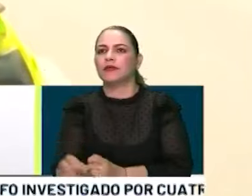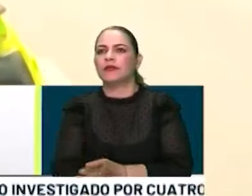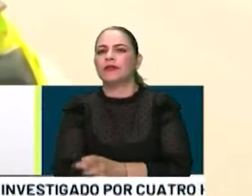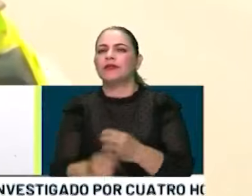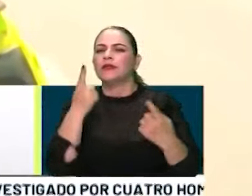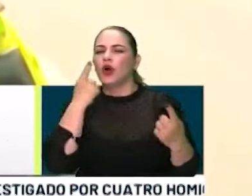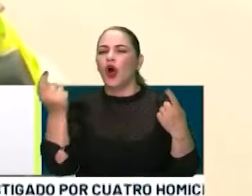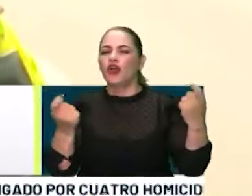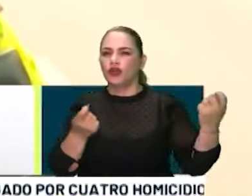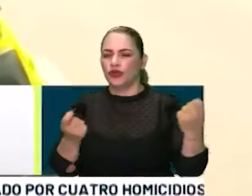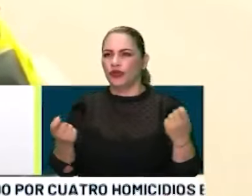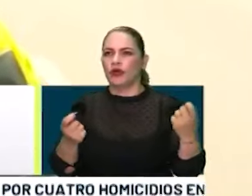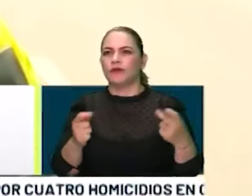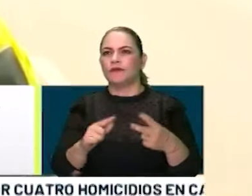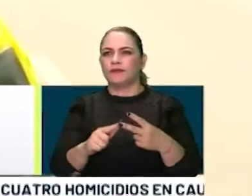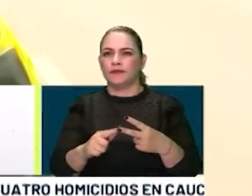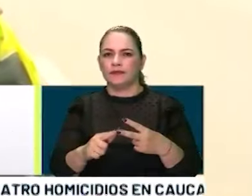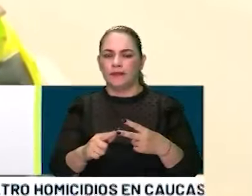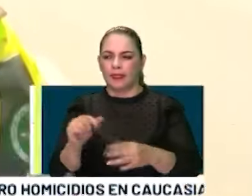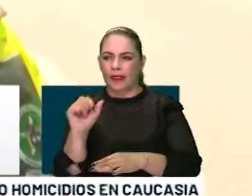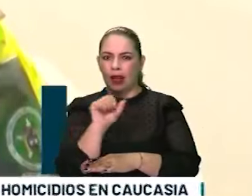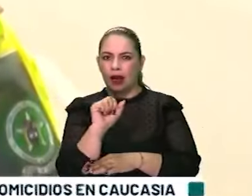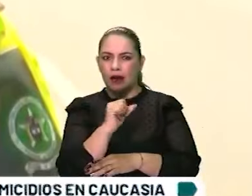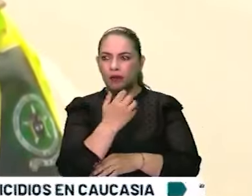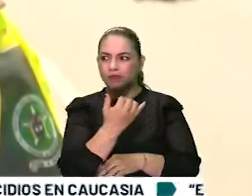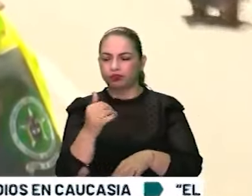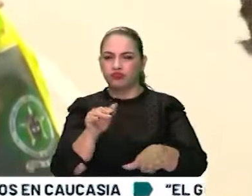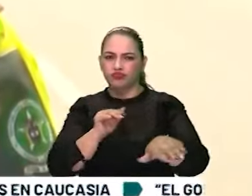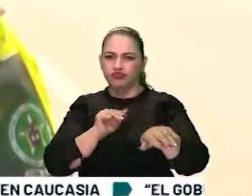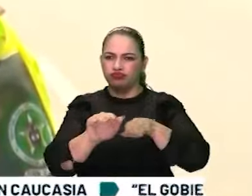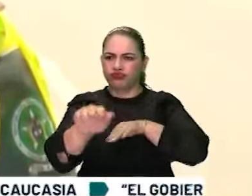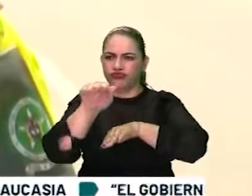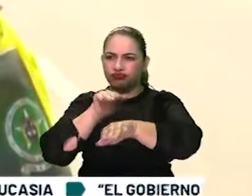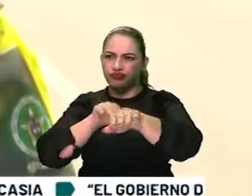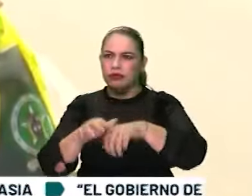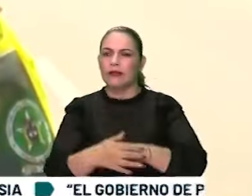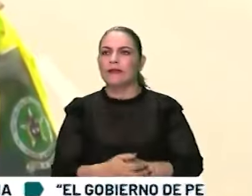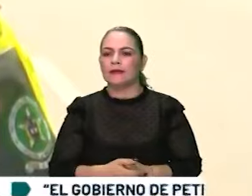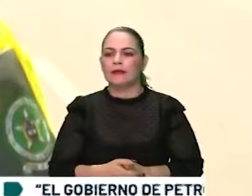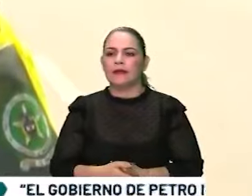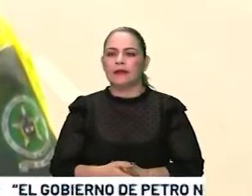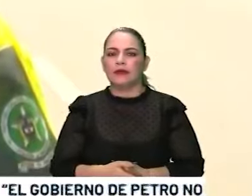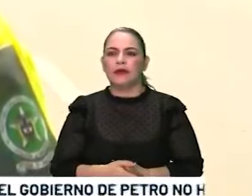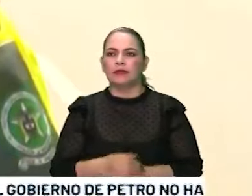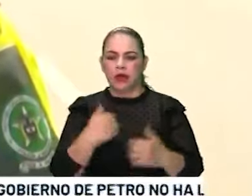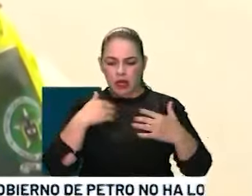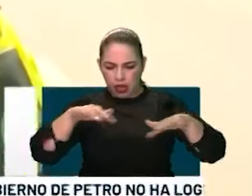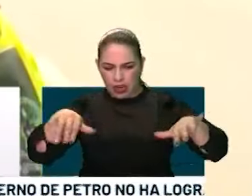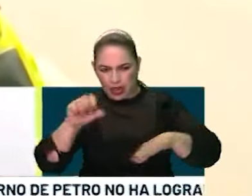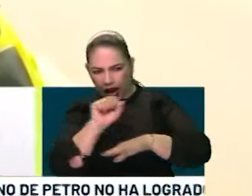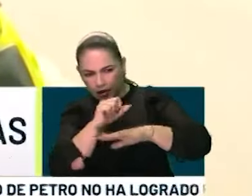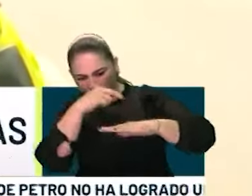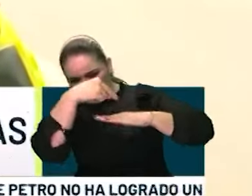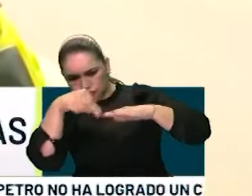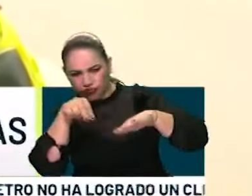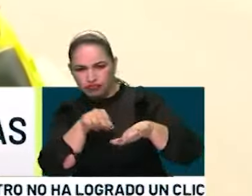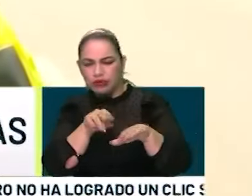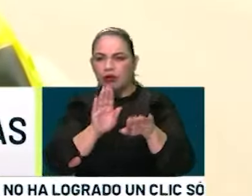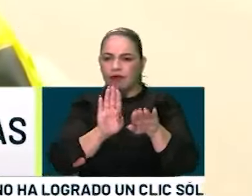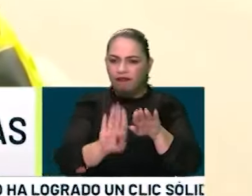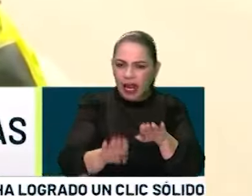de todos los vehículos en los cuales se van a desplazar, verificar todo el vehículo, verificar todos los sistemas de seguridad. También